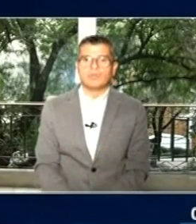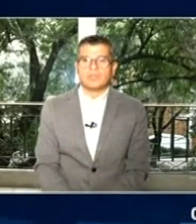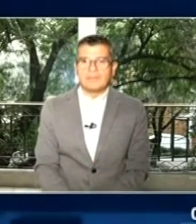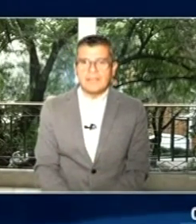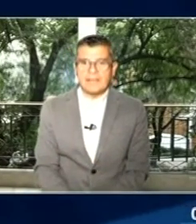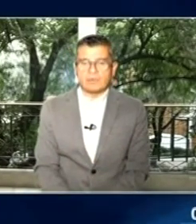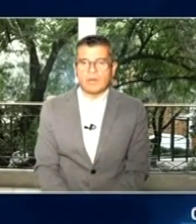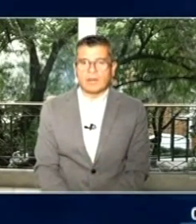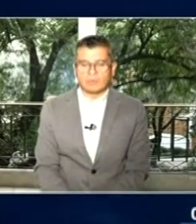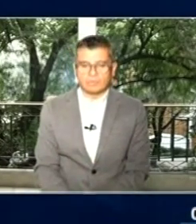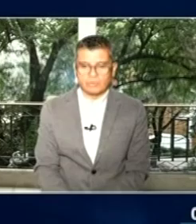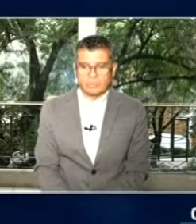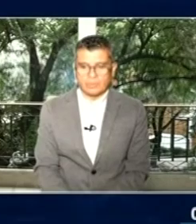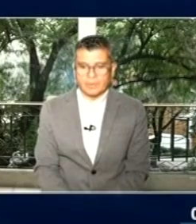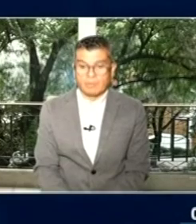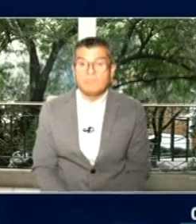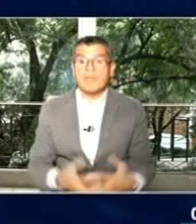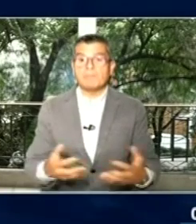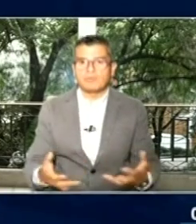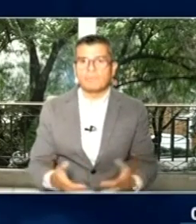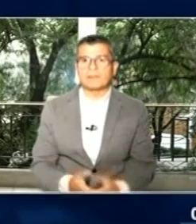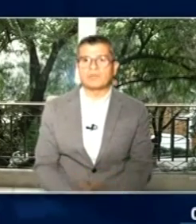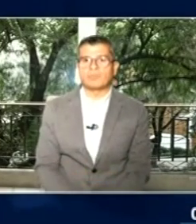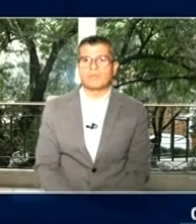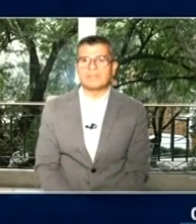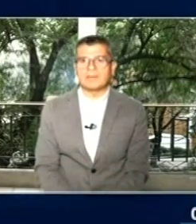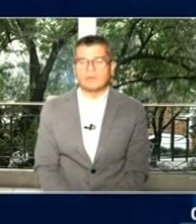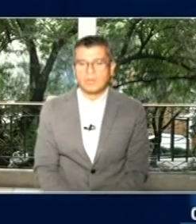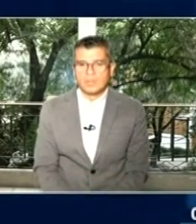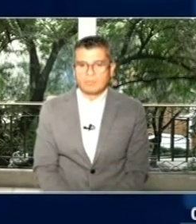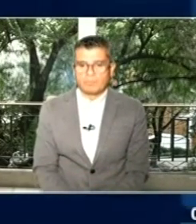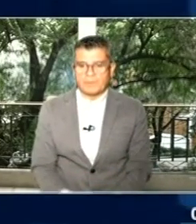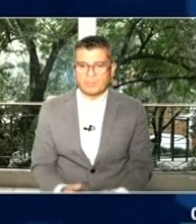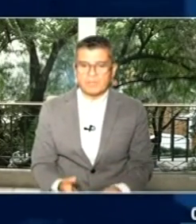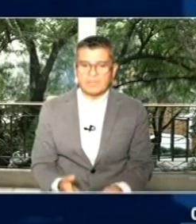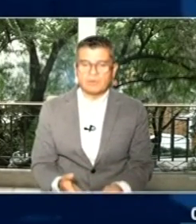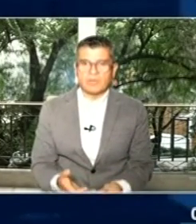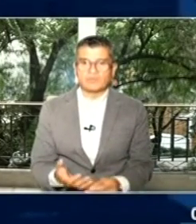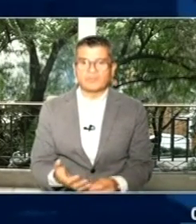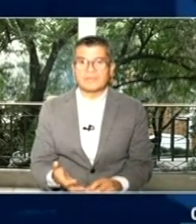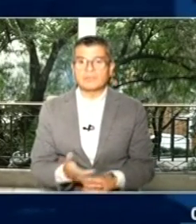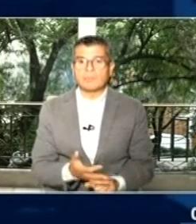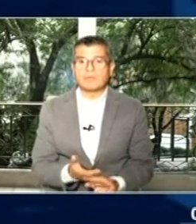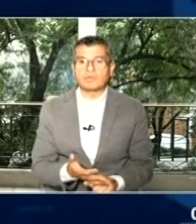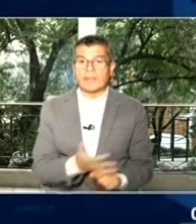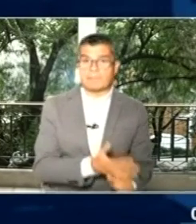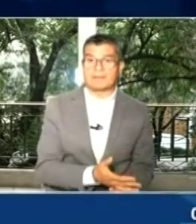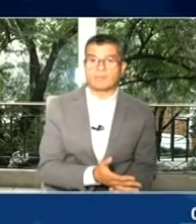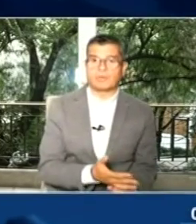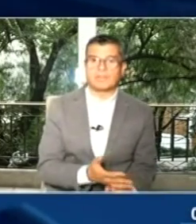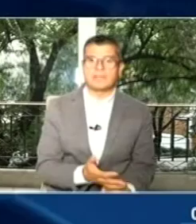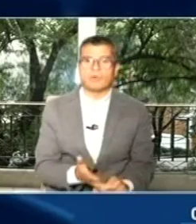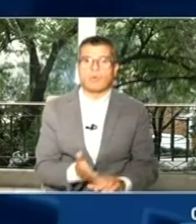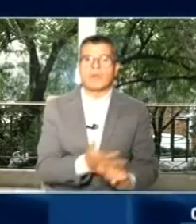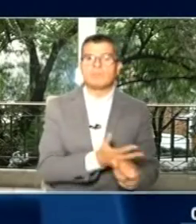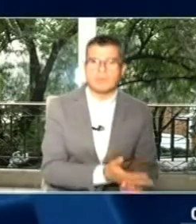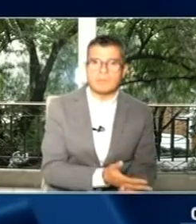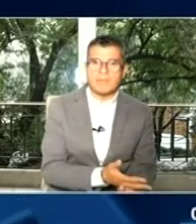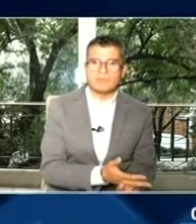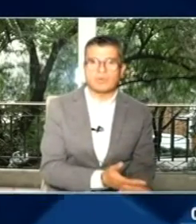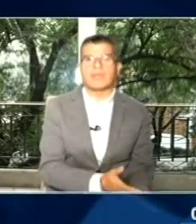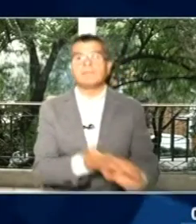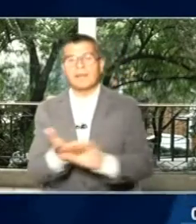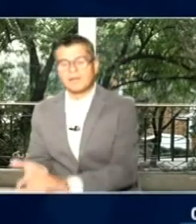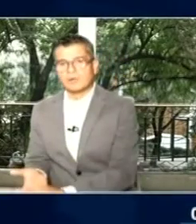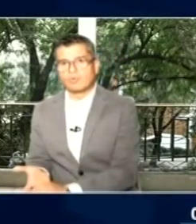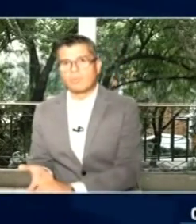entregando dinero a otro, a un miembro de un partido político que no sé si en ese momento ya era partido político o era un